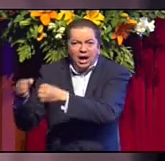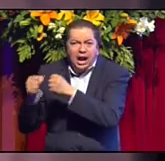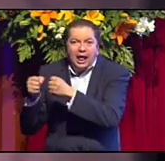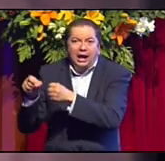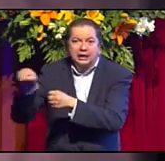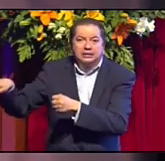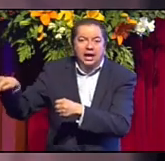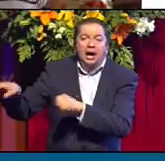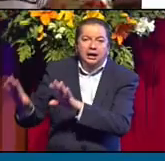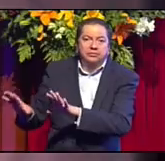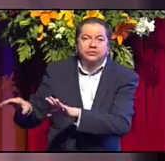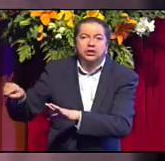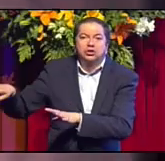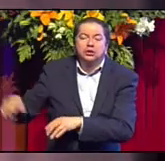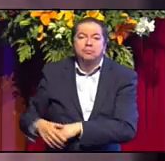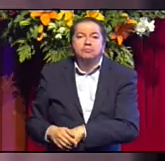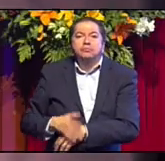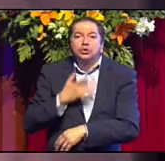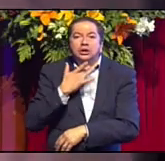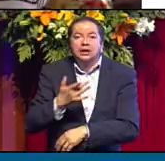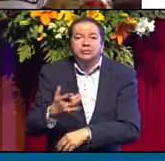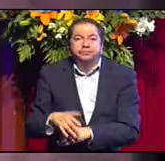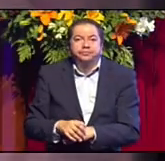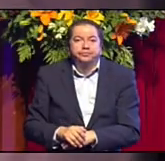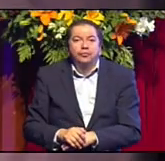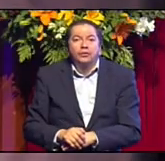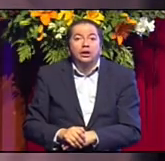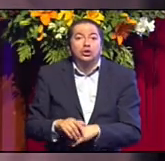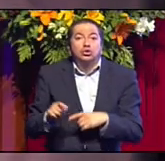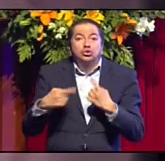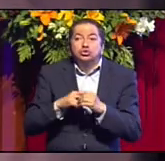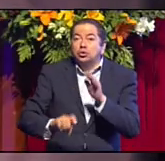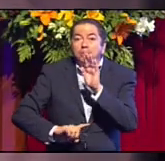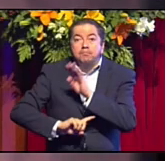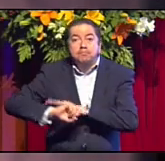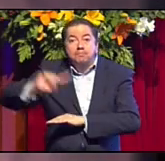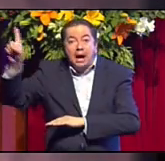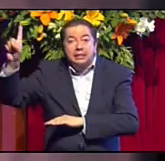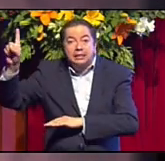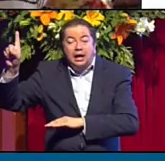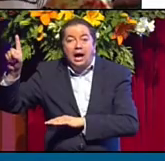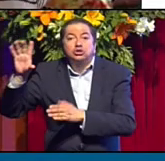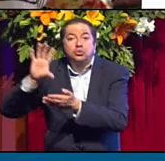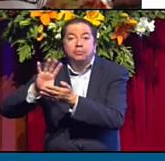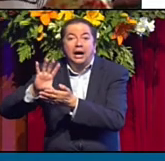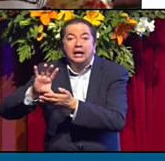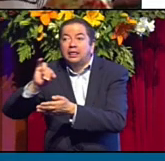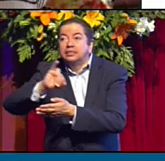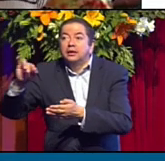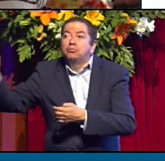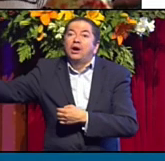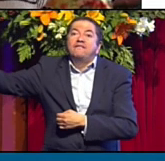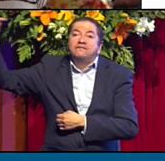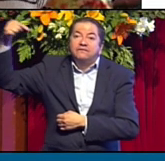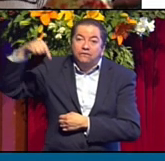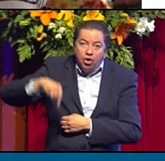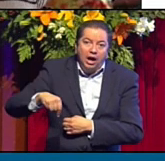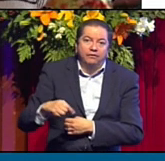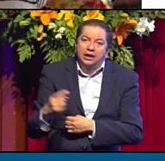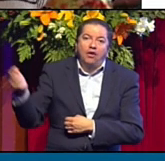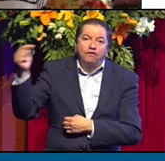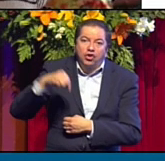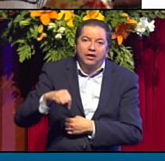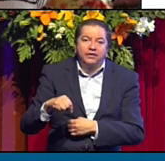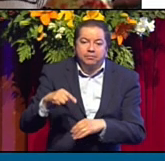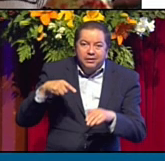que sea adecuado. Porque lo que ha estado ocurriendo es que los mandamos a su país y a las 2 semanas están volviendo por pasos ilegales,